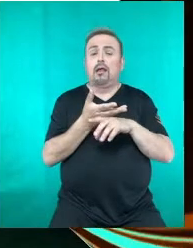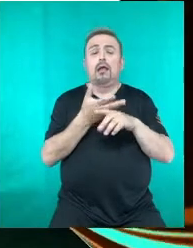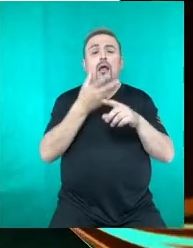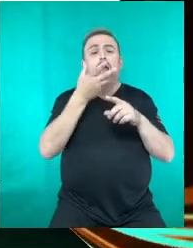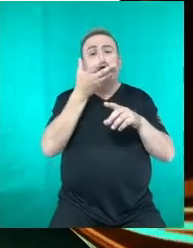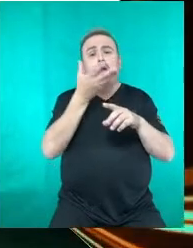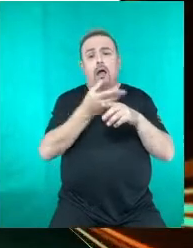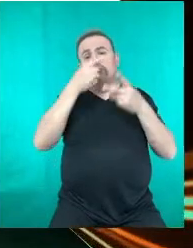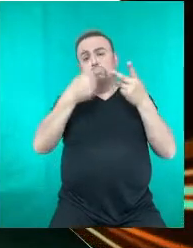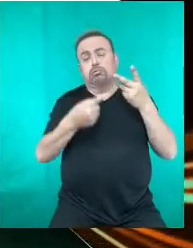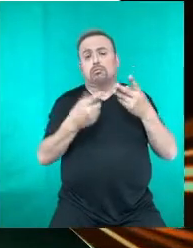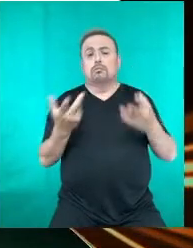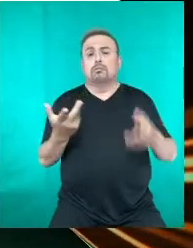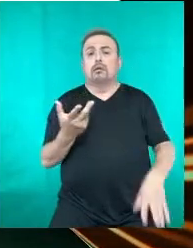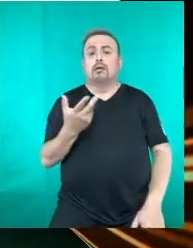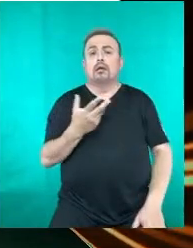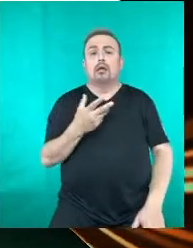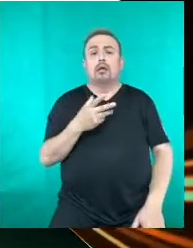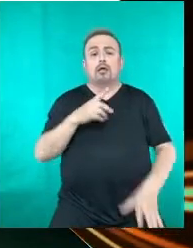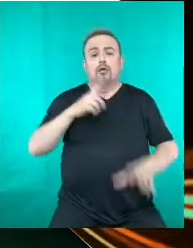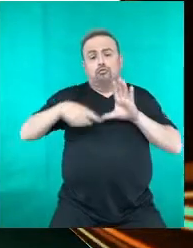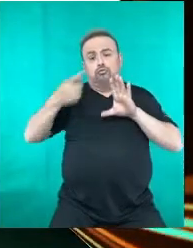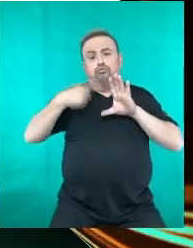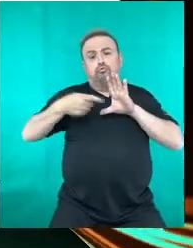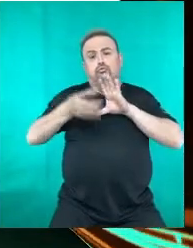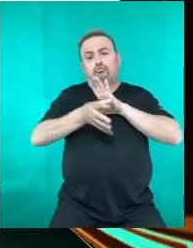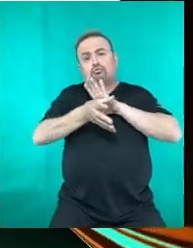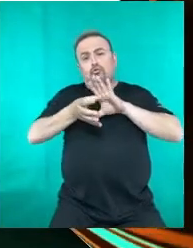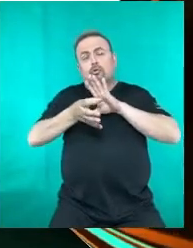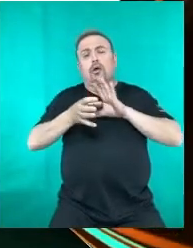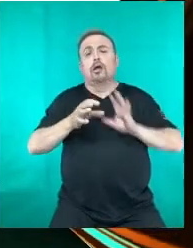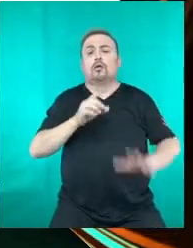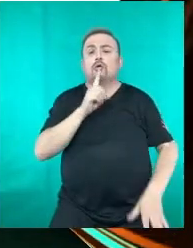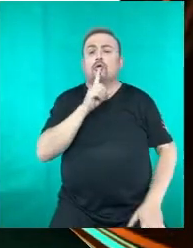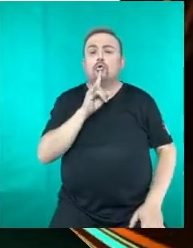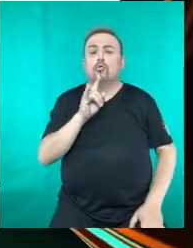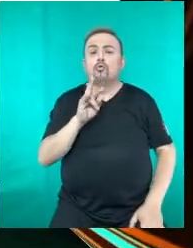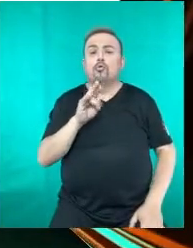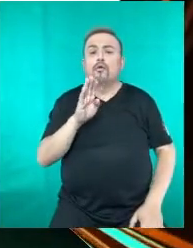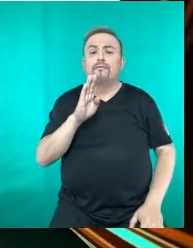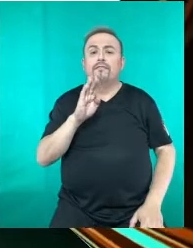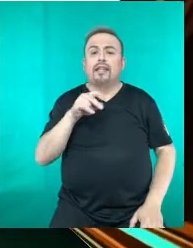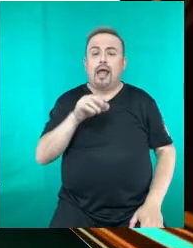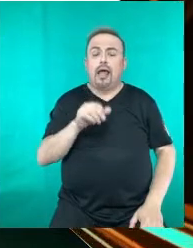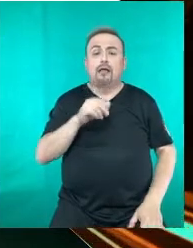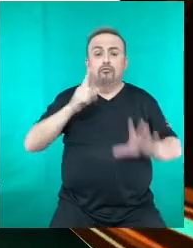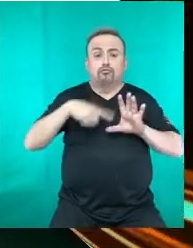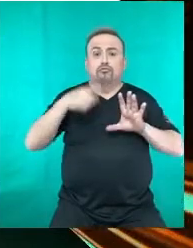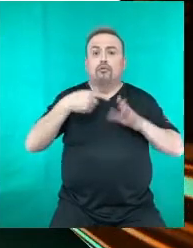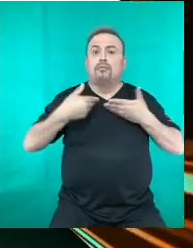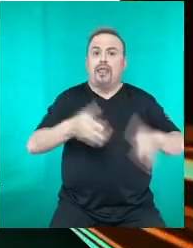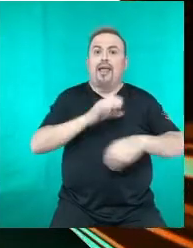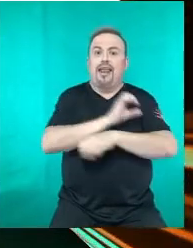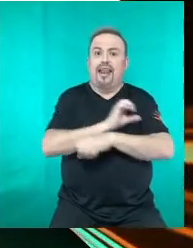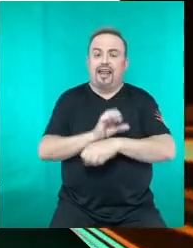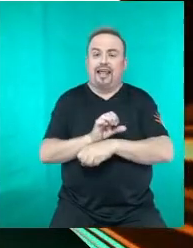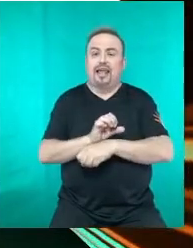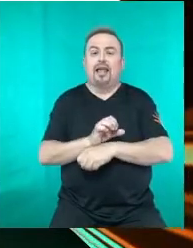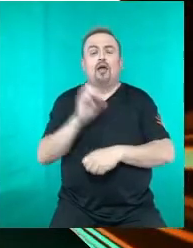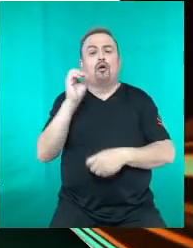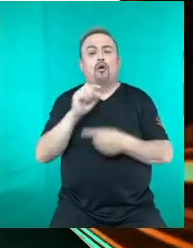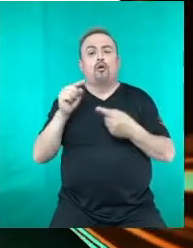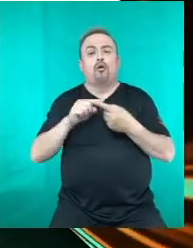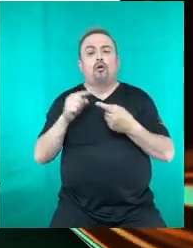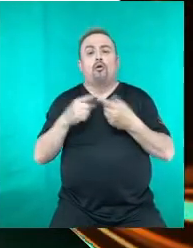alternativas, desde una turbina, lisa y llanamente, que va a mover, va a entregar energía, como también